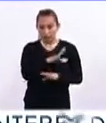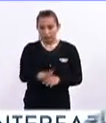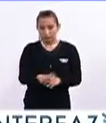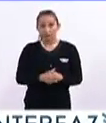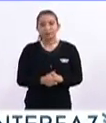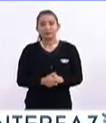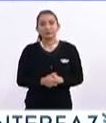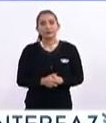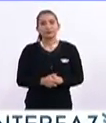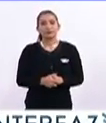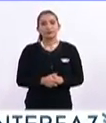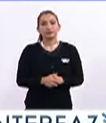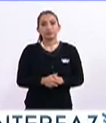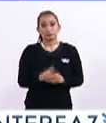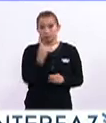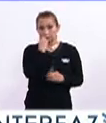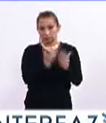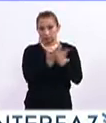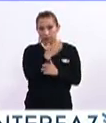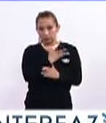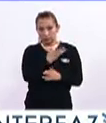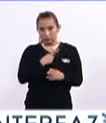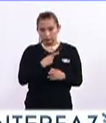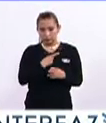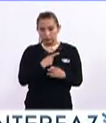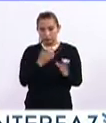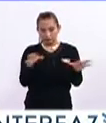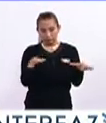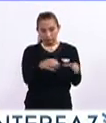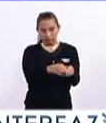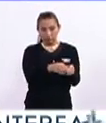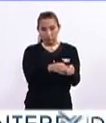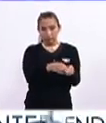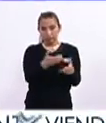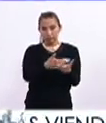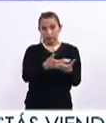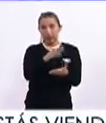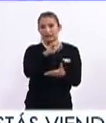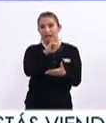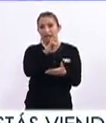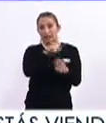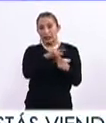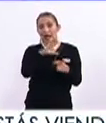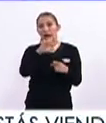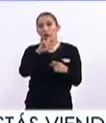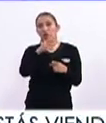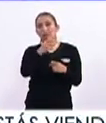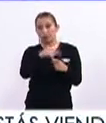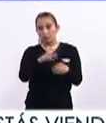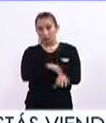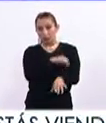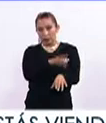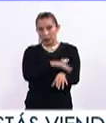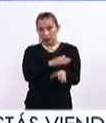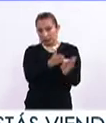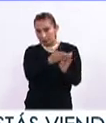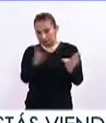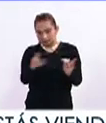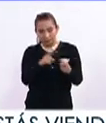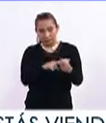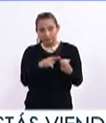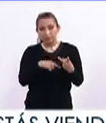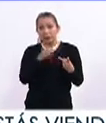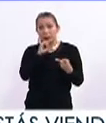general, en nuestro desayuno deberá de contener una porción de cereal, carbohidratos que nos den energía para todo el día.